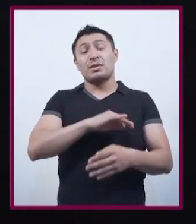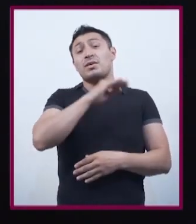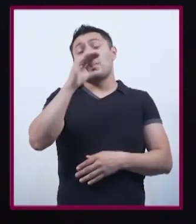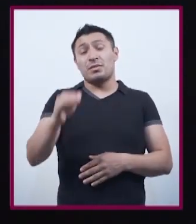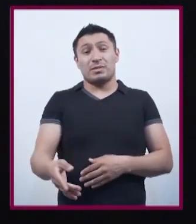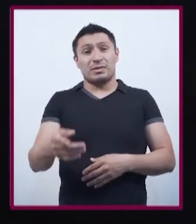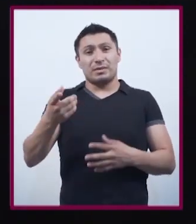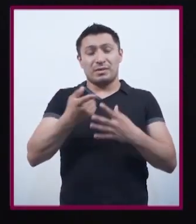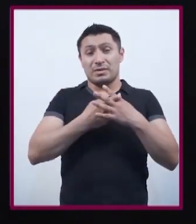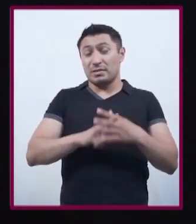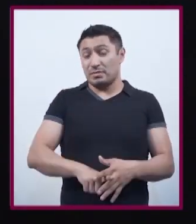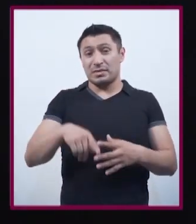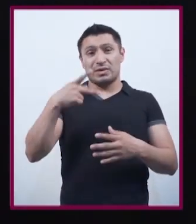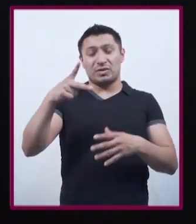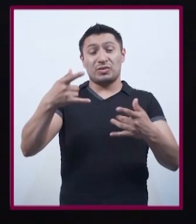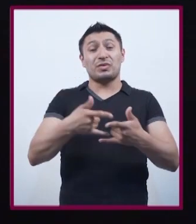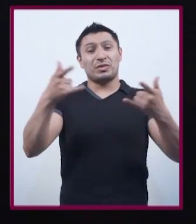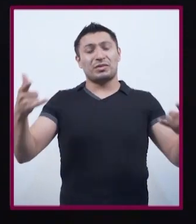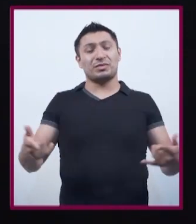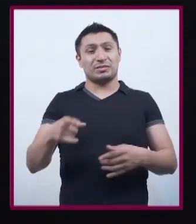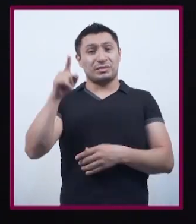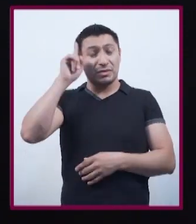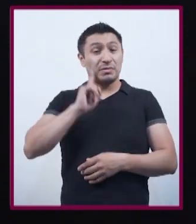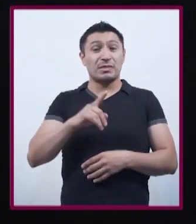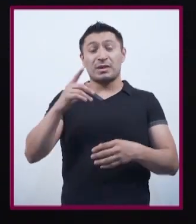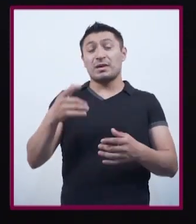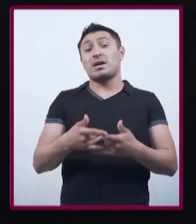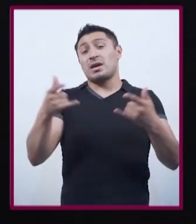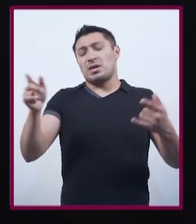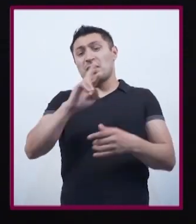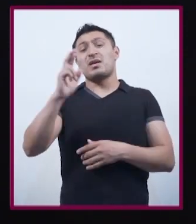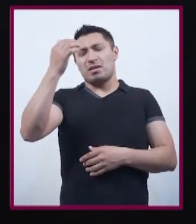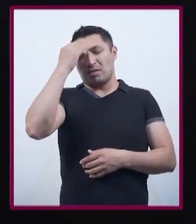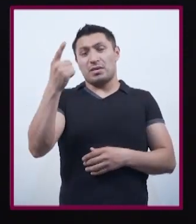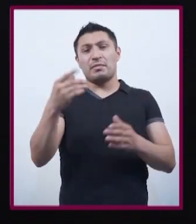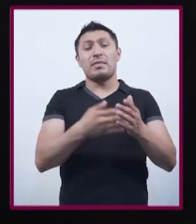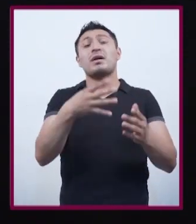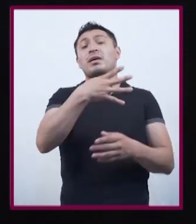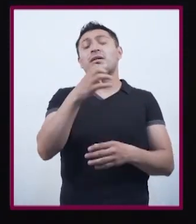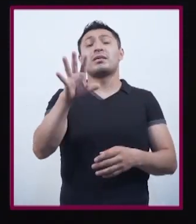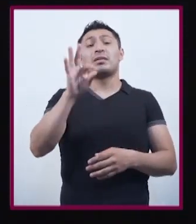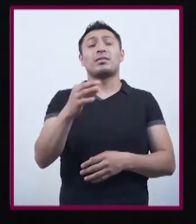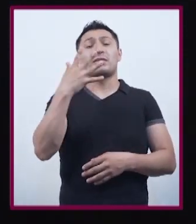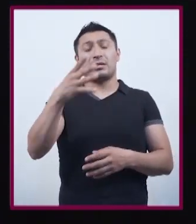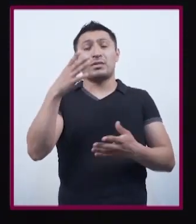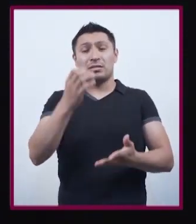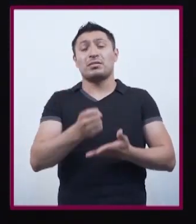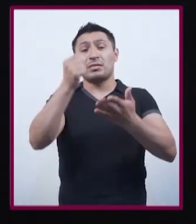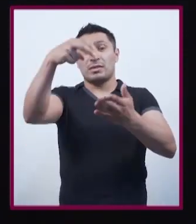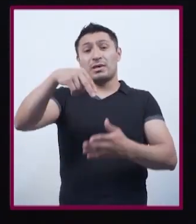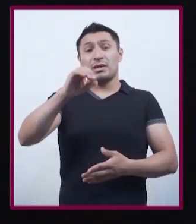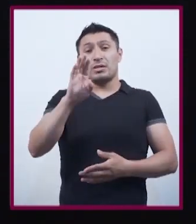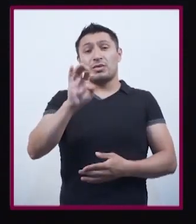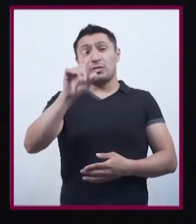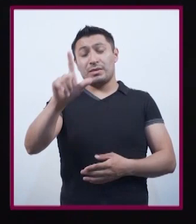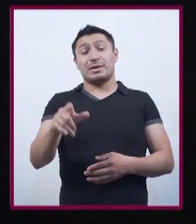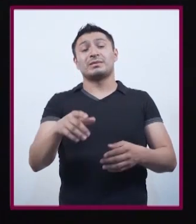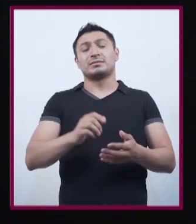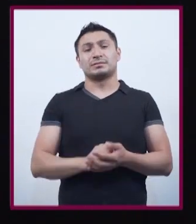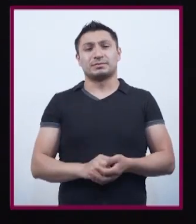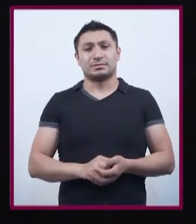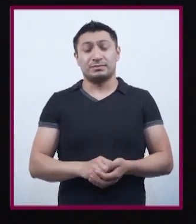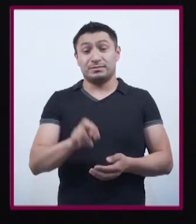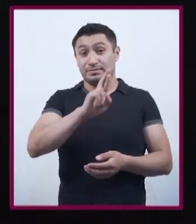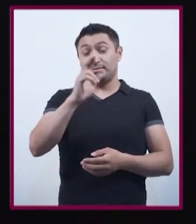hecho, muchos de sus estudiosos y biógrafos señalan que con los sonetos de la muerte nació Gabriela Mistral, la escritora,